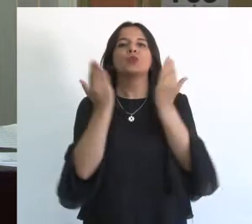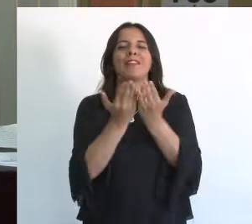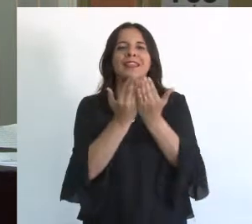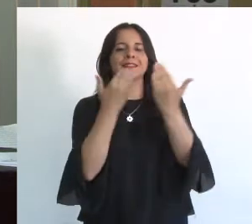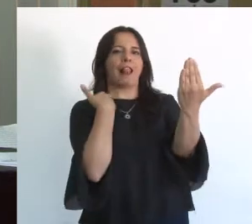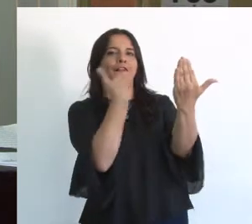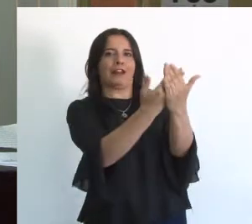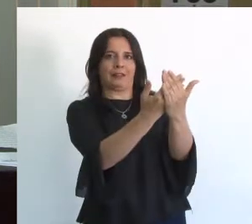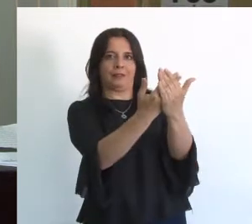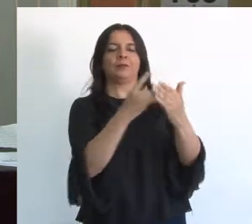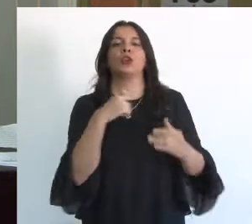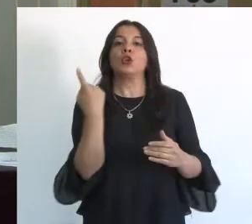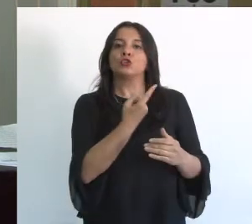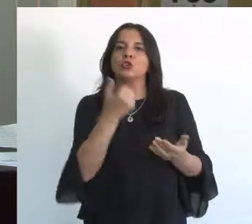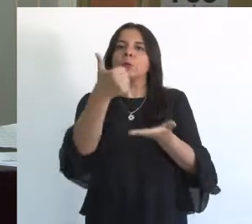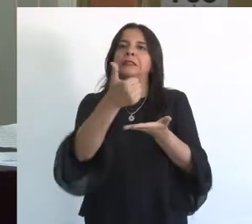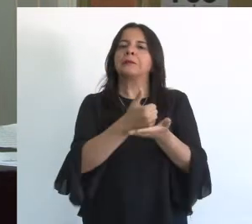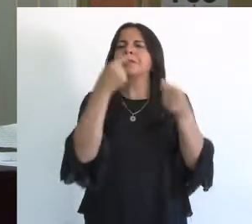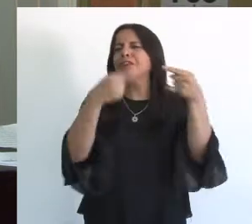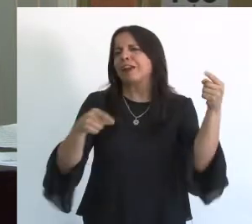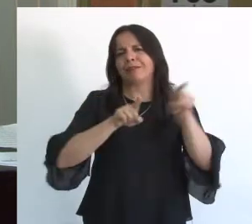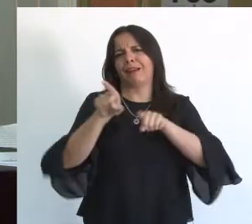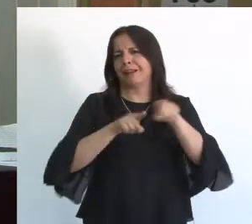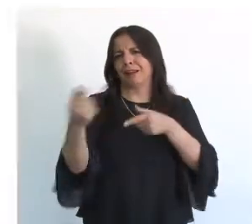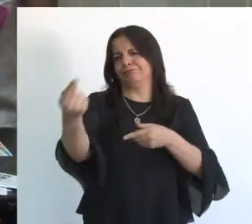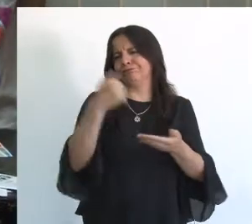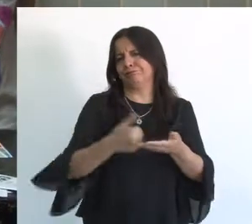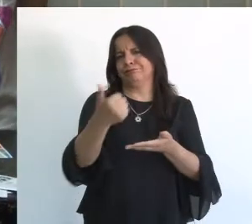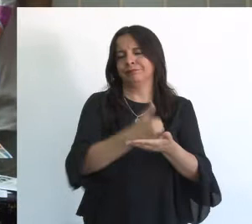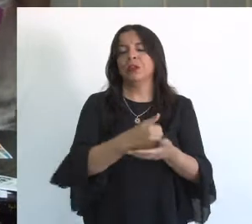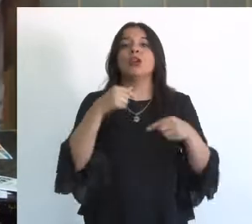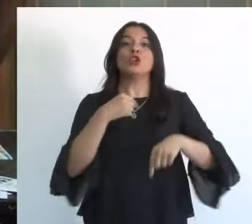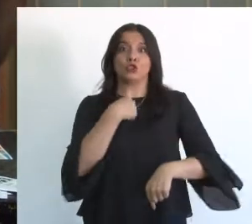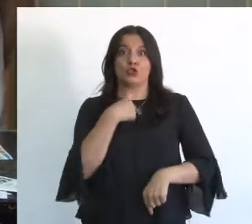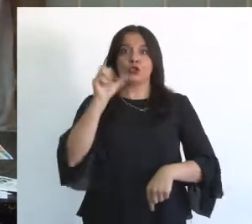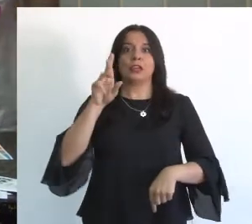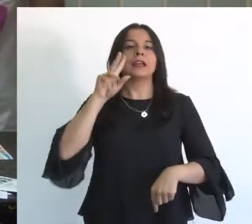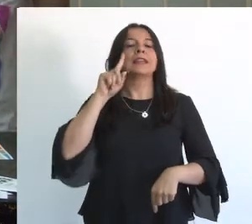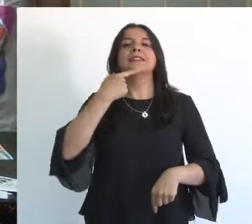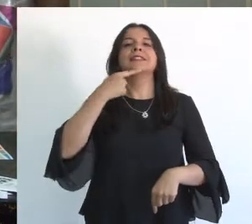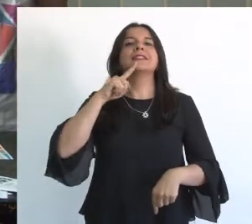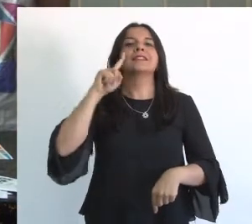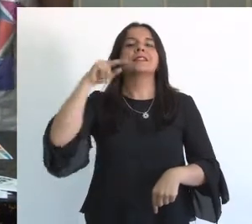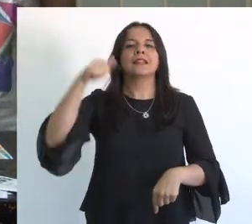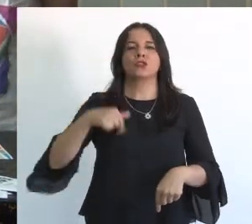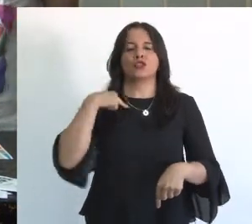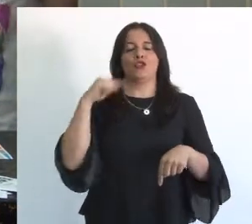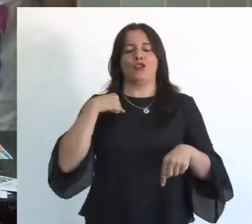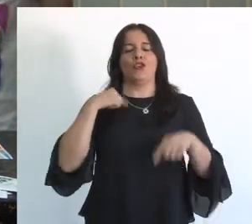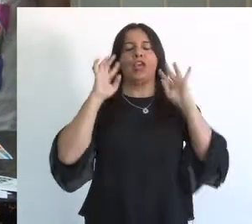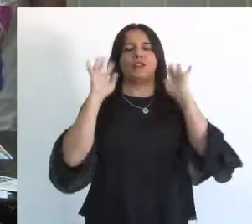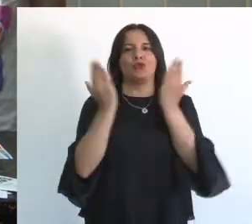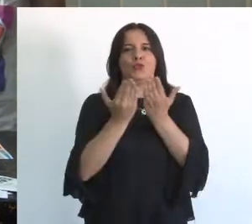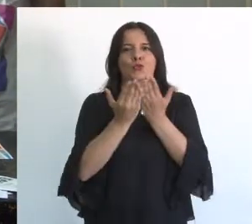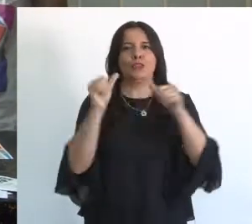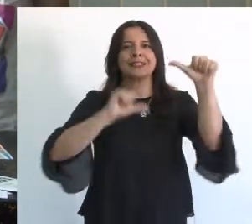y participamos desde distintas carreras y en múltiples espacios. Soy Cristian, estudiante de Ciencia de la Educación, parte de Estudiantes